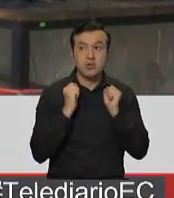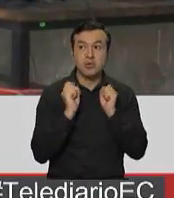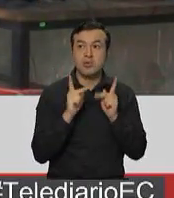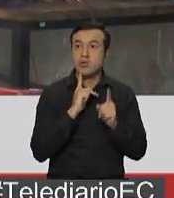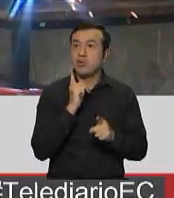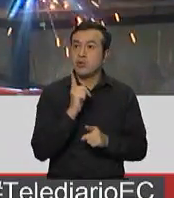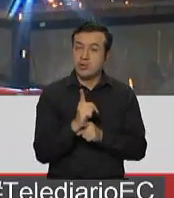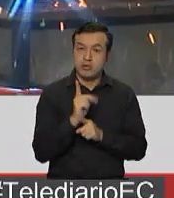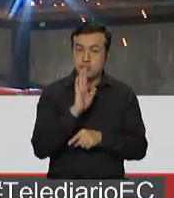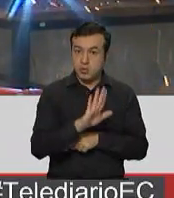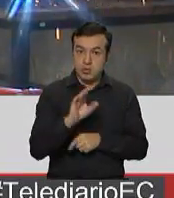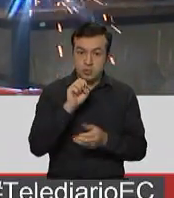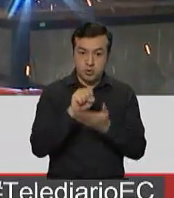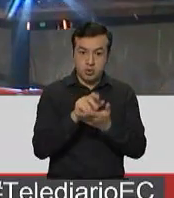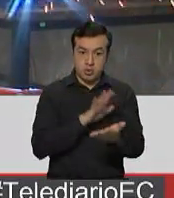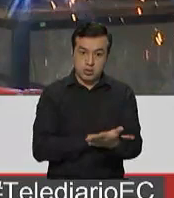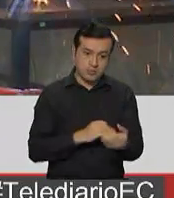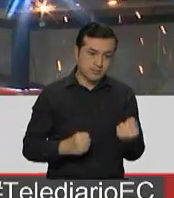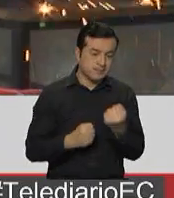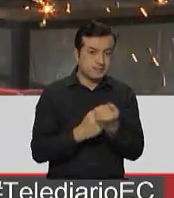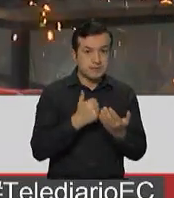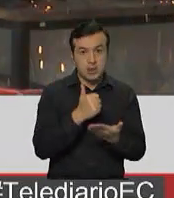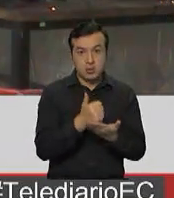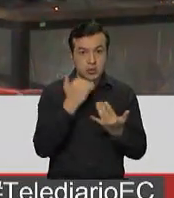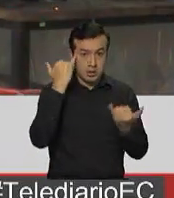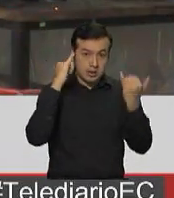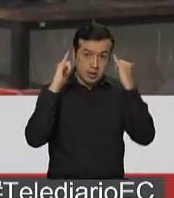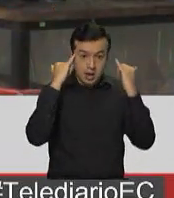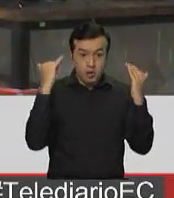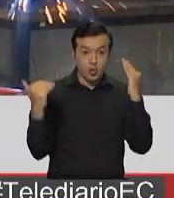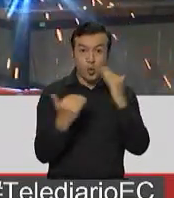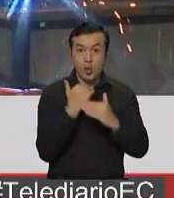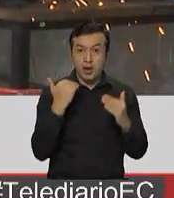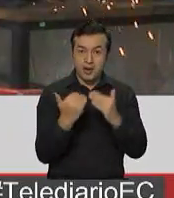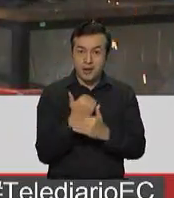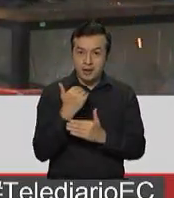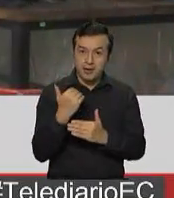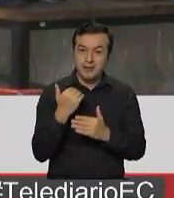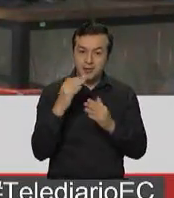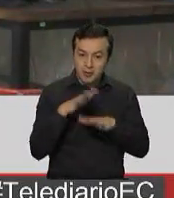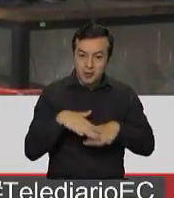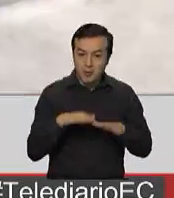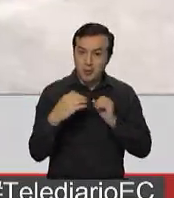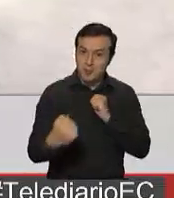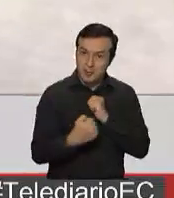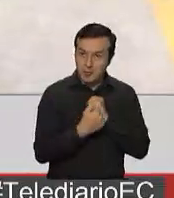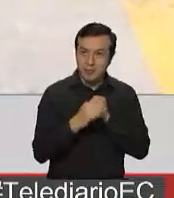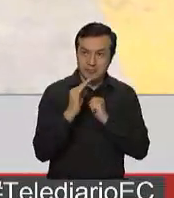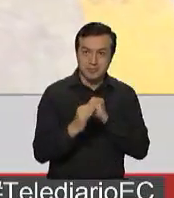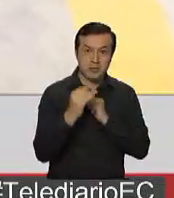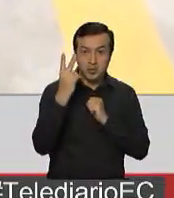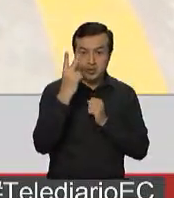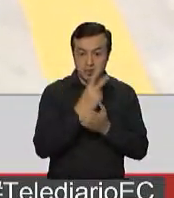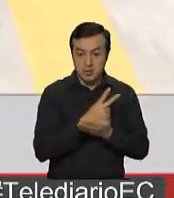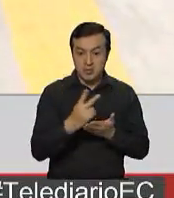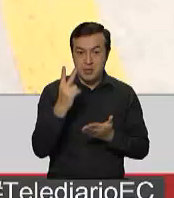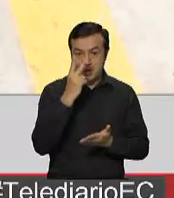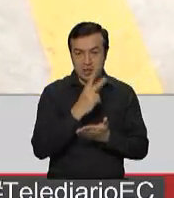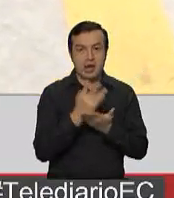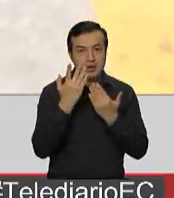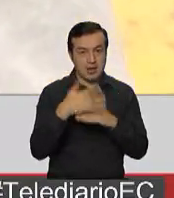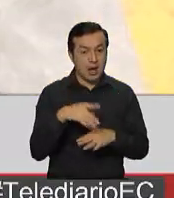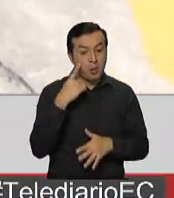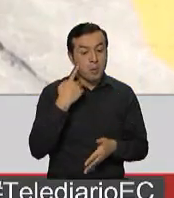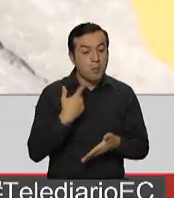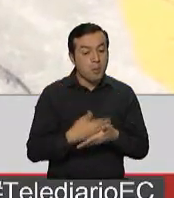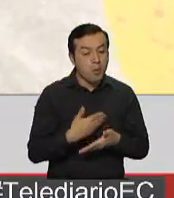a estos proyectos con innovación que ahora estamos teniendo aquí en el Centro del Muchacho Trabajador. Hace dos semanas se terminó el prototipo